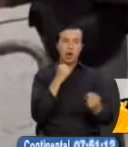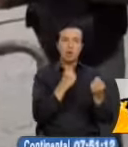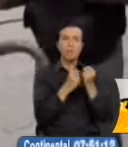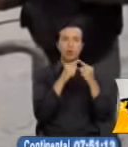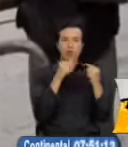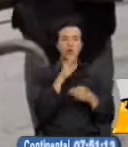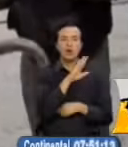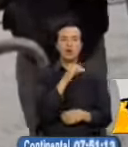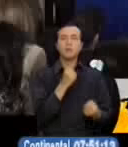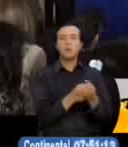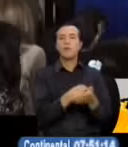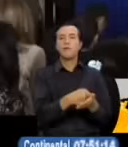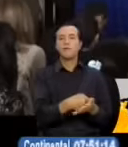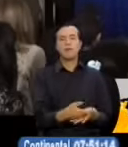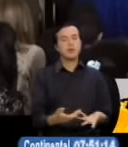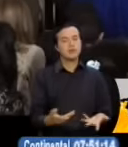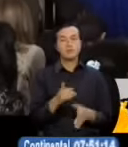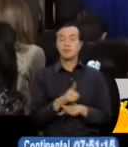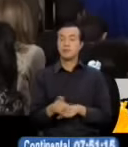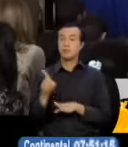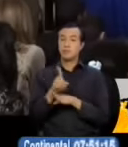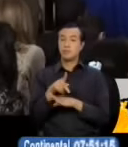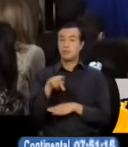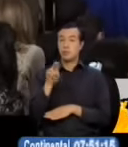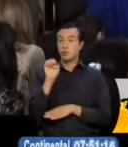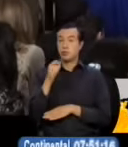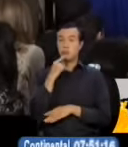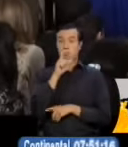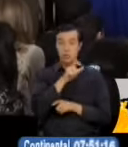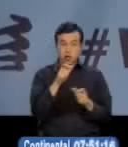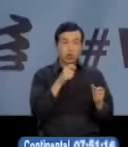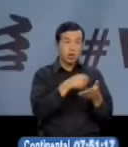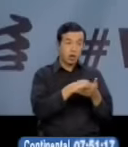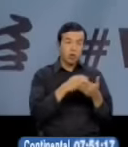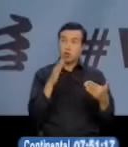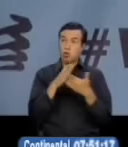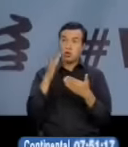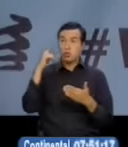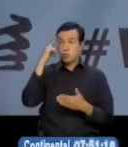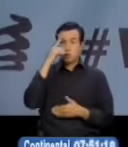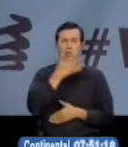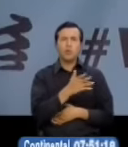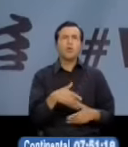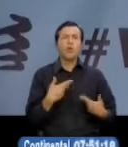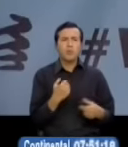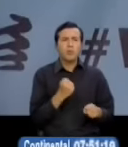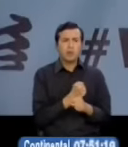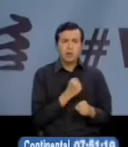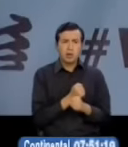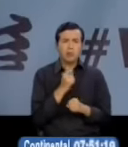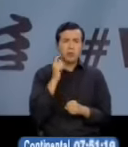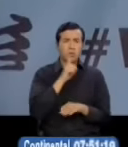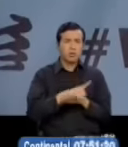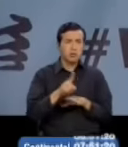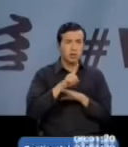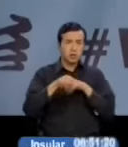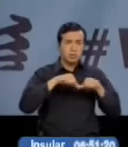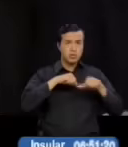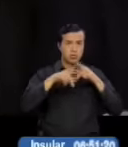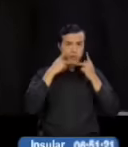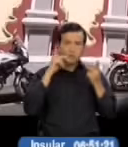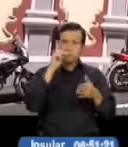derecha de ese país. Según los directivos del PSUD, personas que están en contra del gobierno no pueden ocupar cargos directivos de la